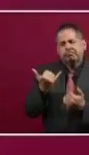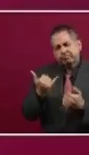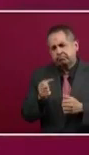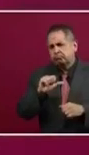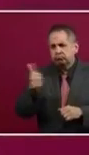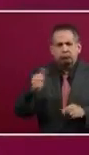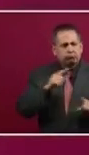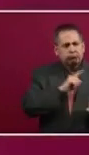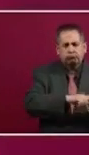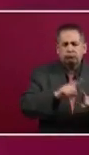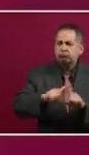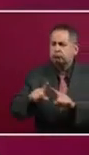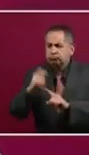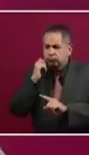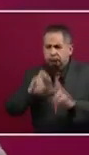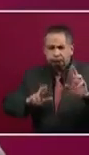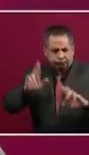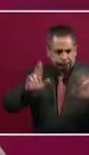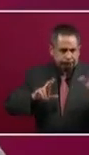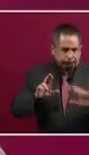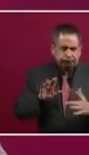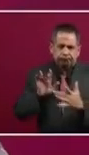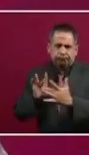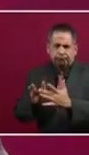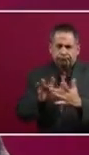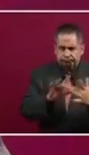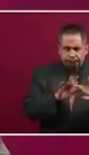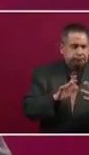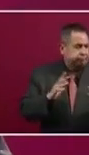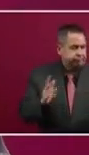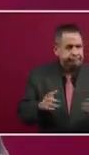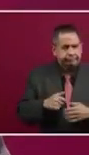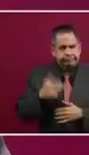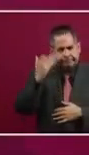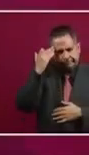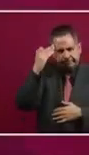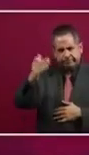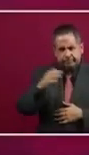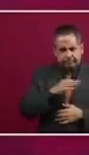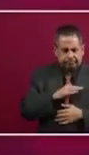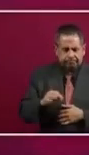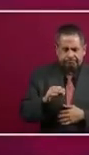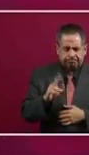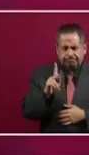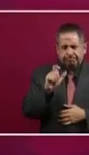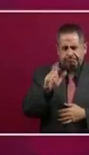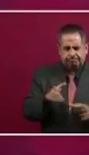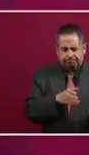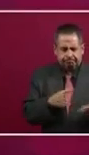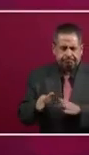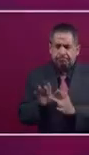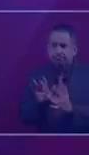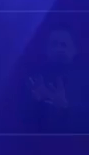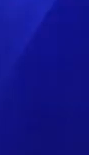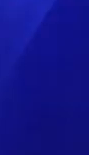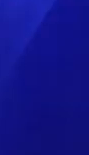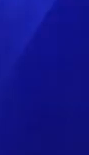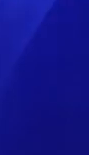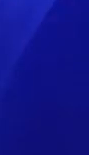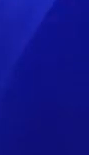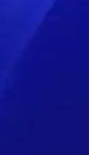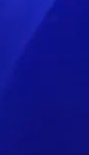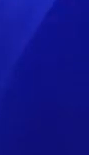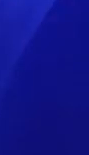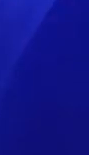muy ecuánime y muy inteligente frente a estas amenazas de Estados Unidos. En todo este entorno, Simón, el miércoles hay reunión